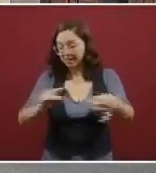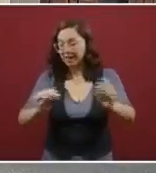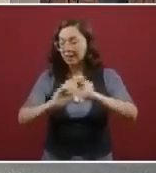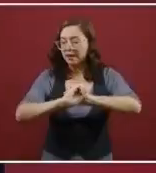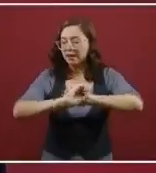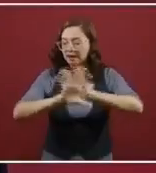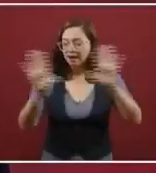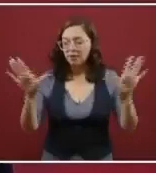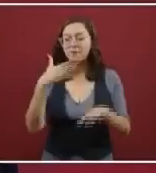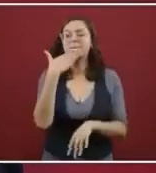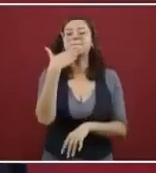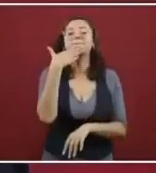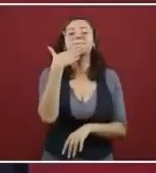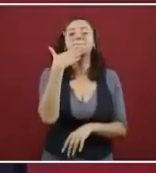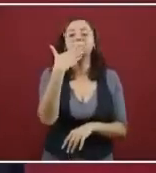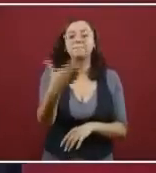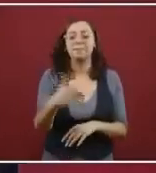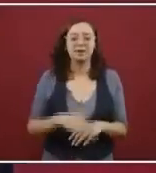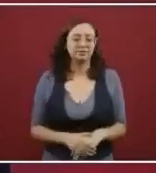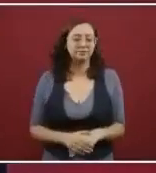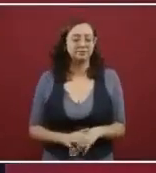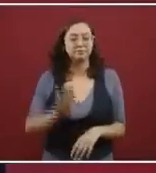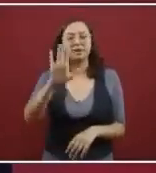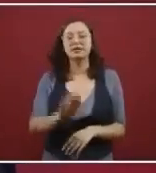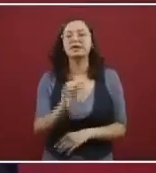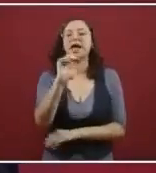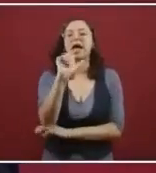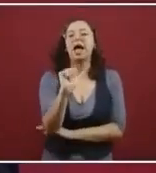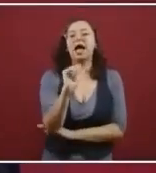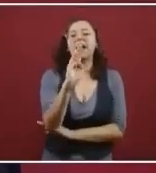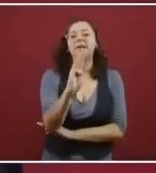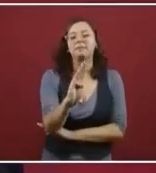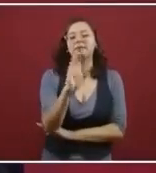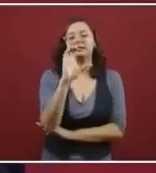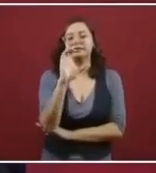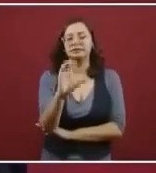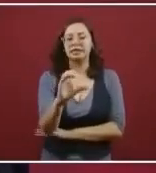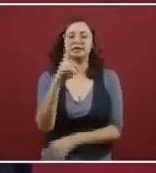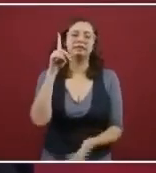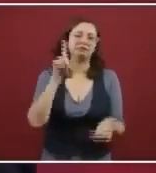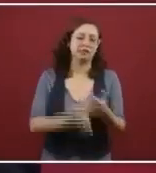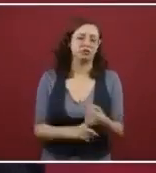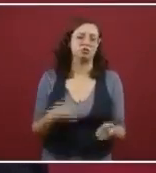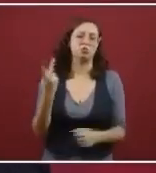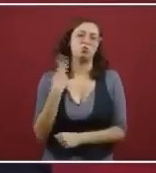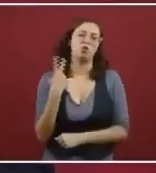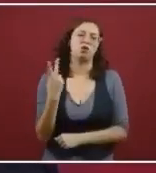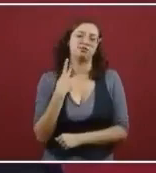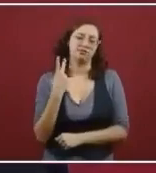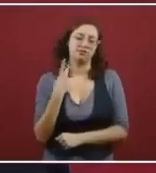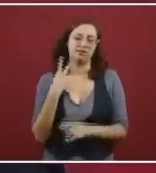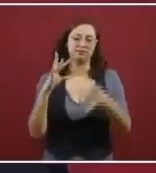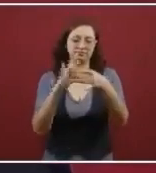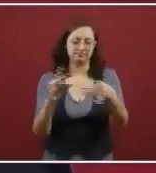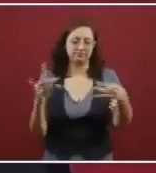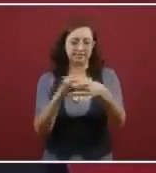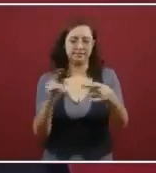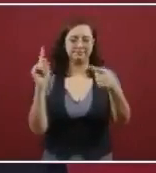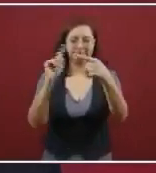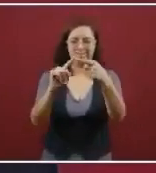como el ABC de nuestra política, primero,